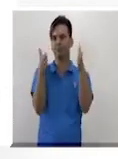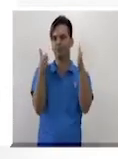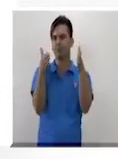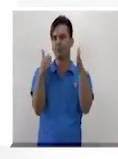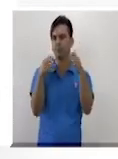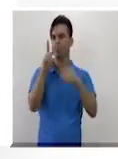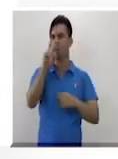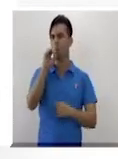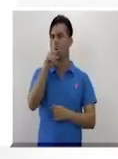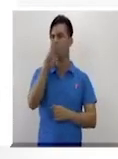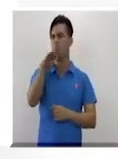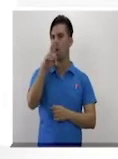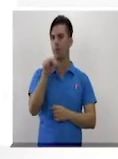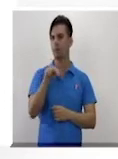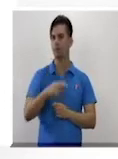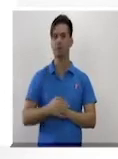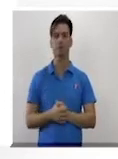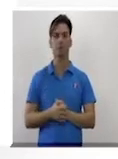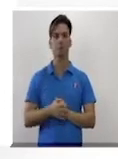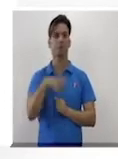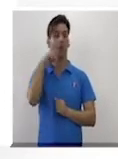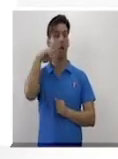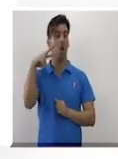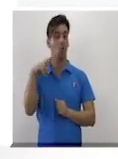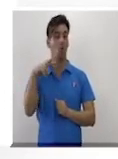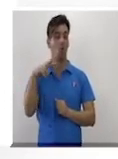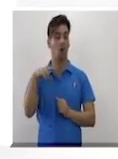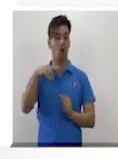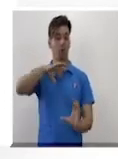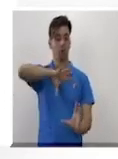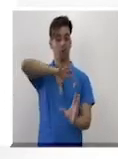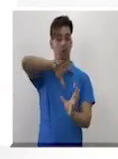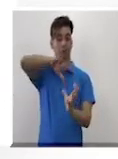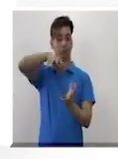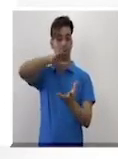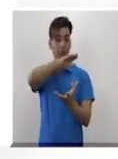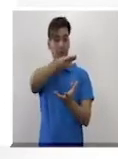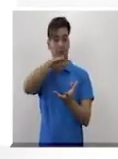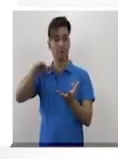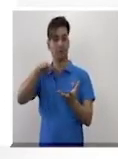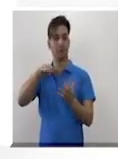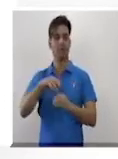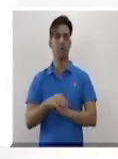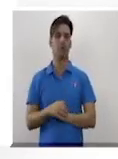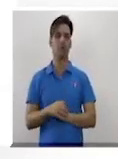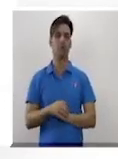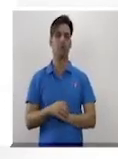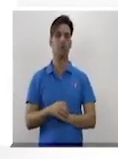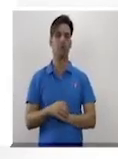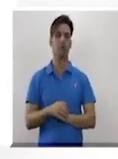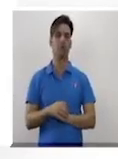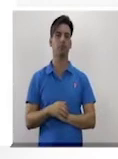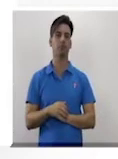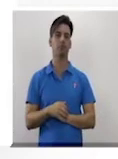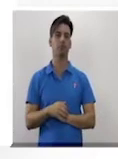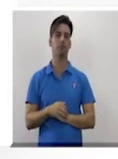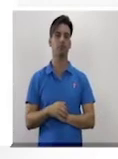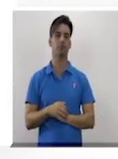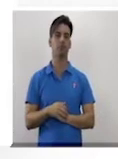Por tanto, tenemos que hallarle la mitad al volumen que obtengamos de una